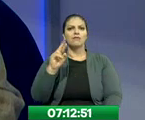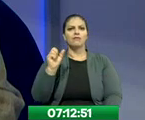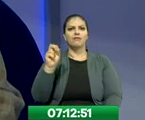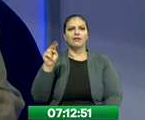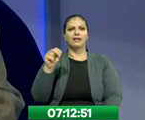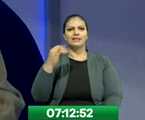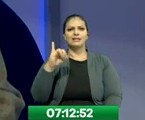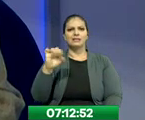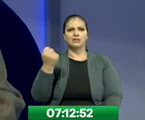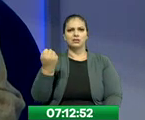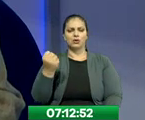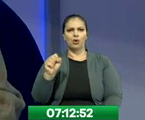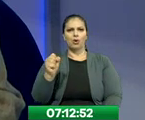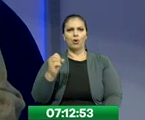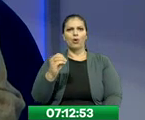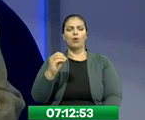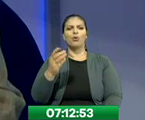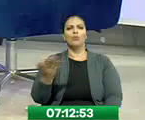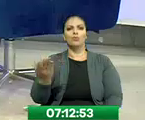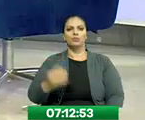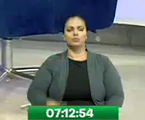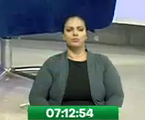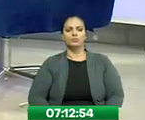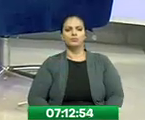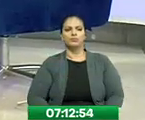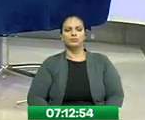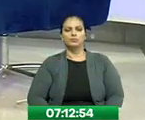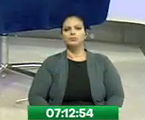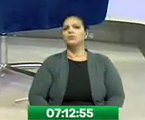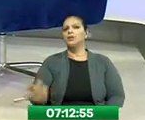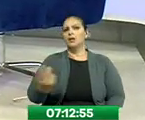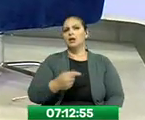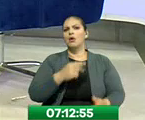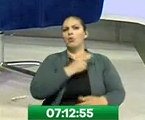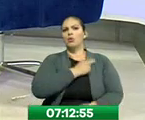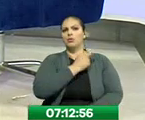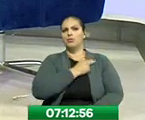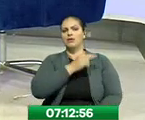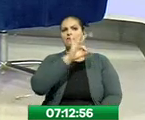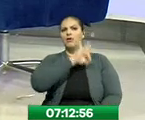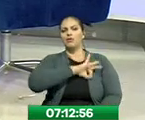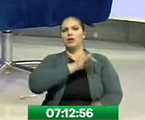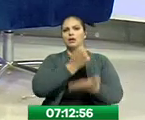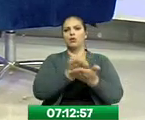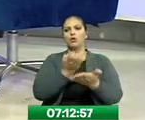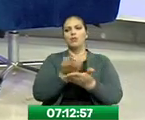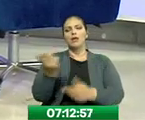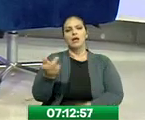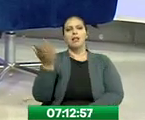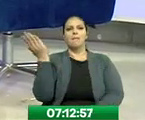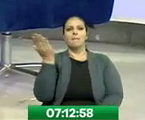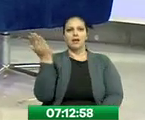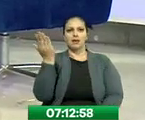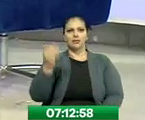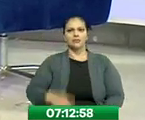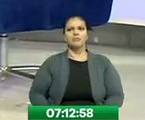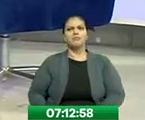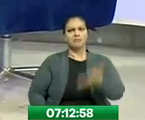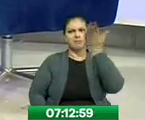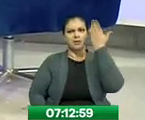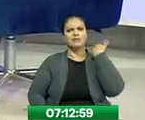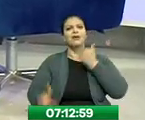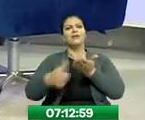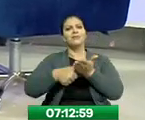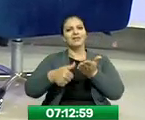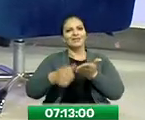Finanzas y decano de la Facultad de Economía de la UES. Economista, qué gusto que nos acompañe. Buenos días y bienvenido. Buenos días. Esta transacción